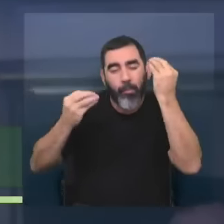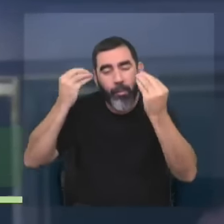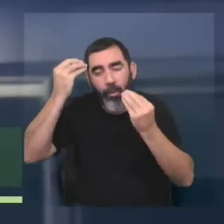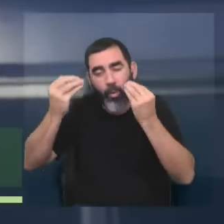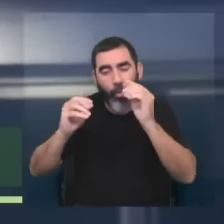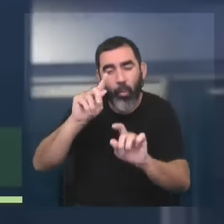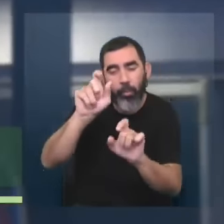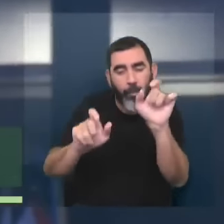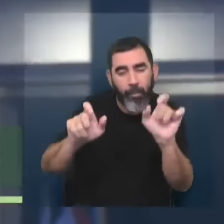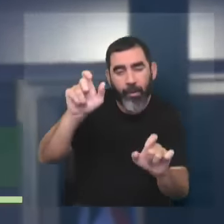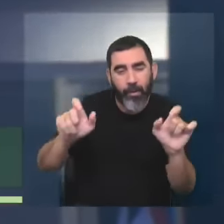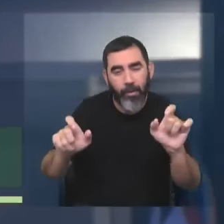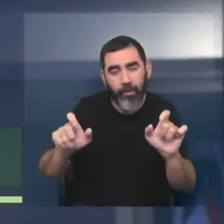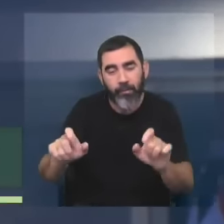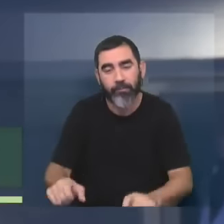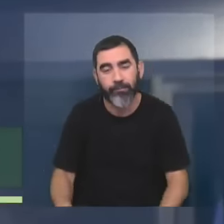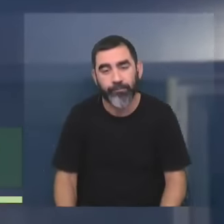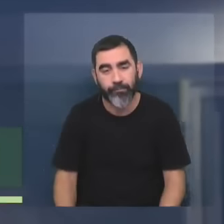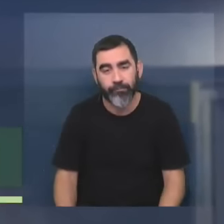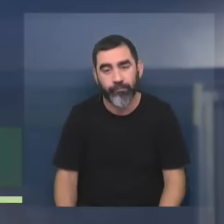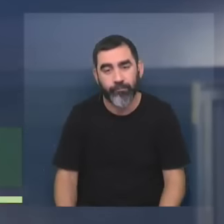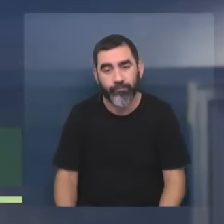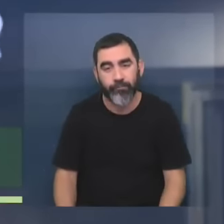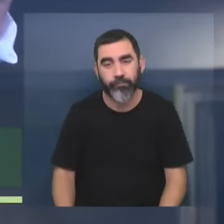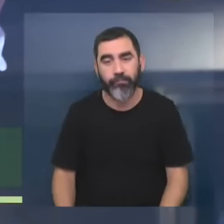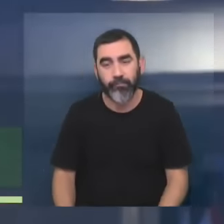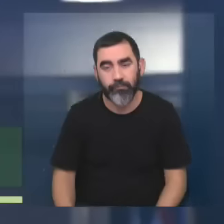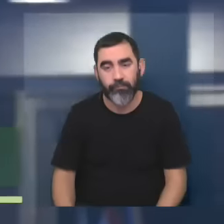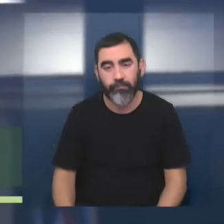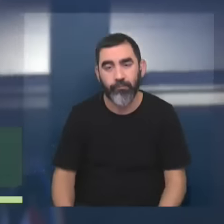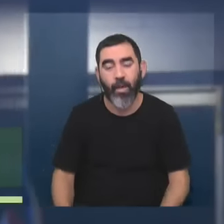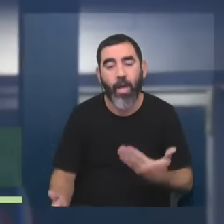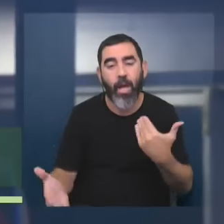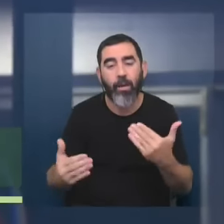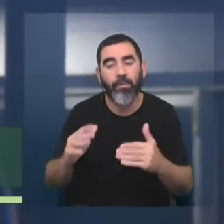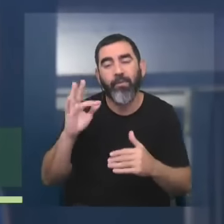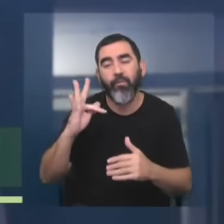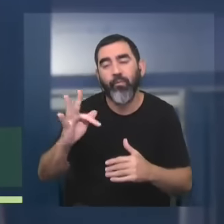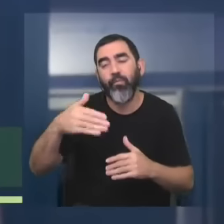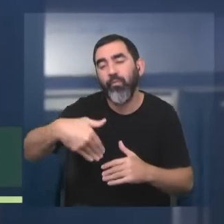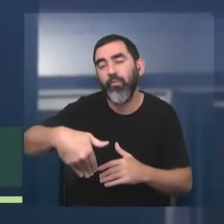alguna gente vamos a hablar de los